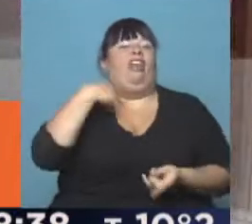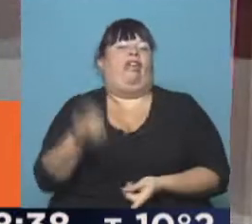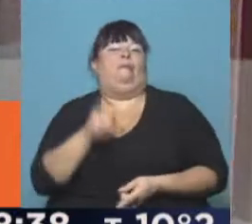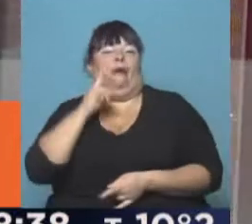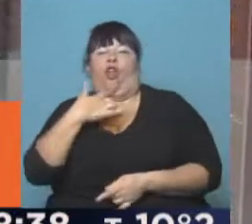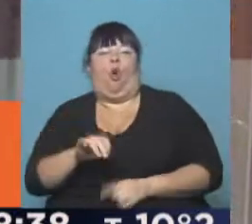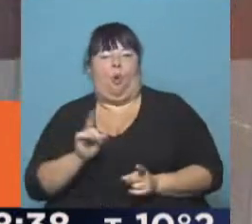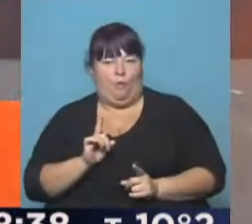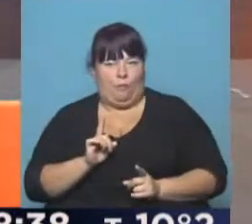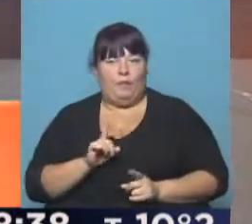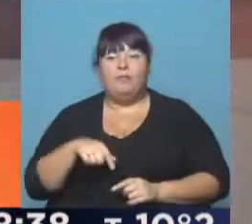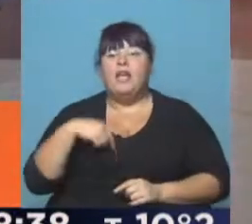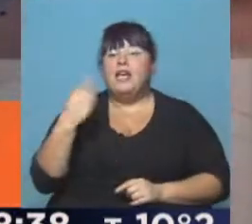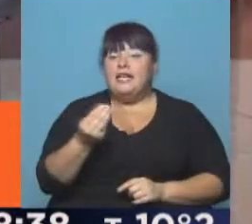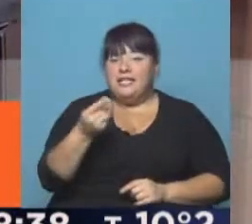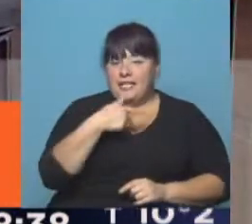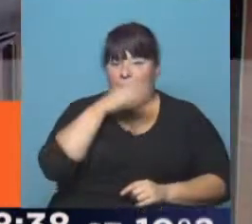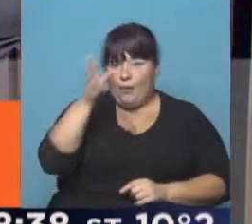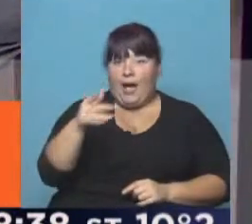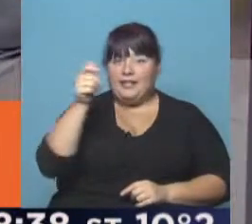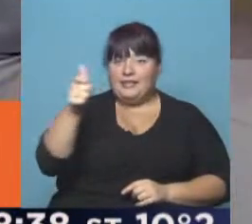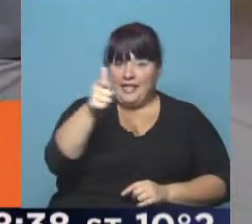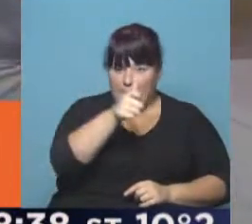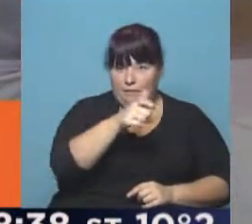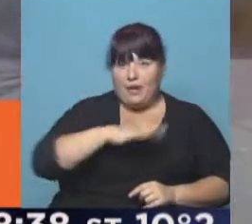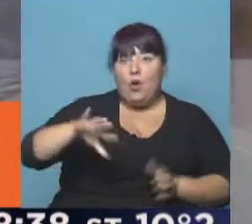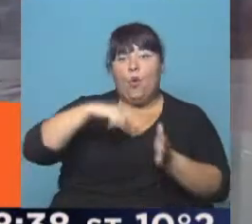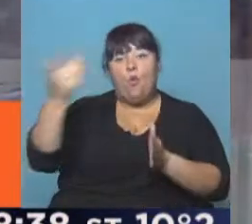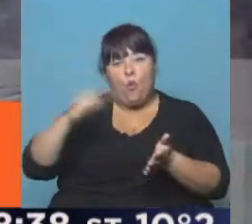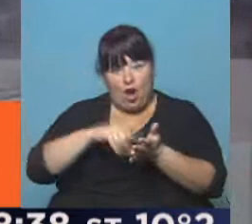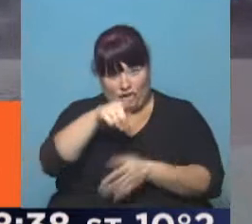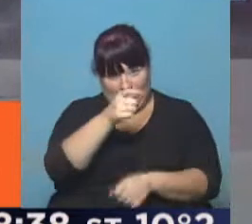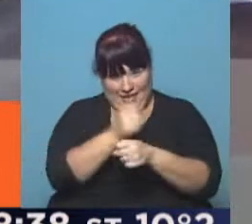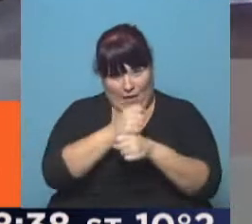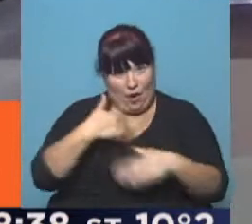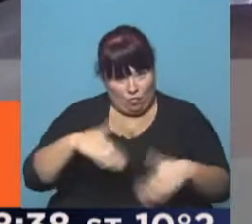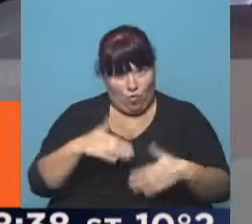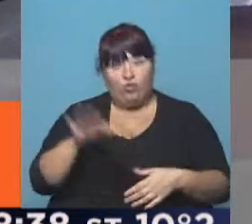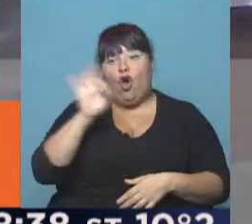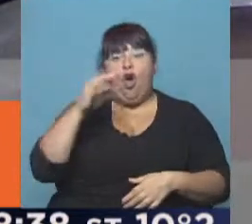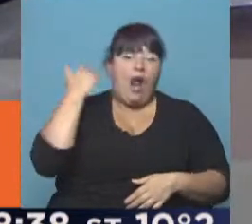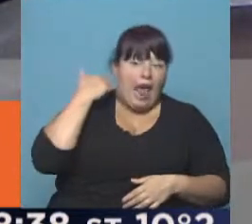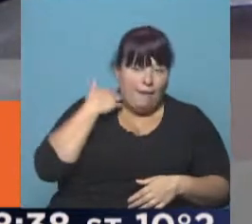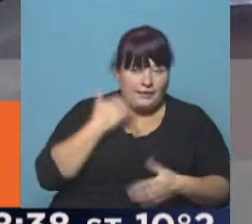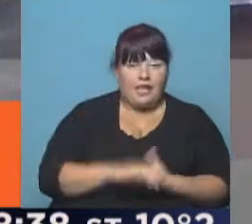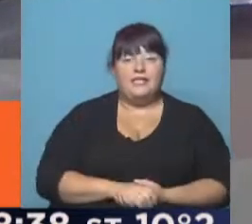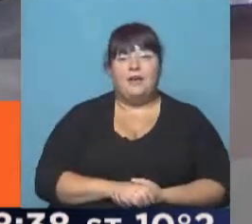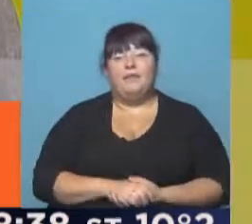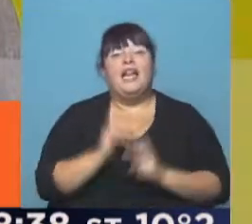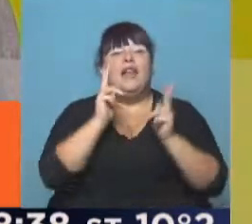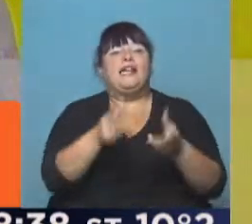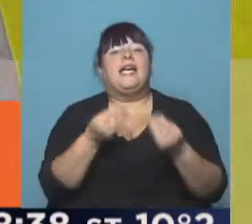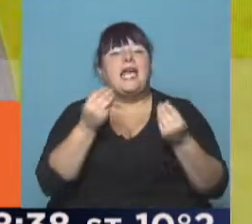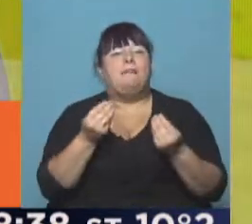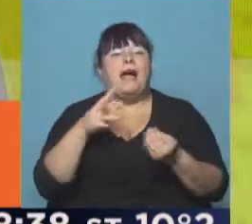no hacen nada no te y el sábado cuando vaya a tocar timbre en el conurbano que es donde usted trabaja mucho o en la matanza le van a decir